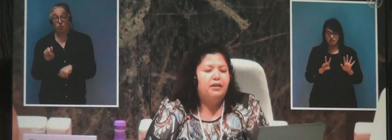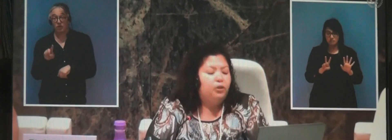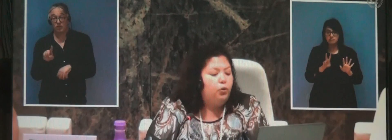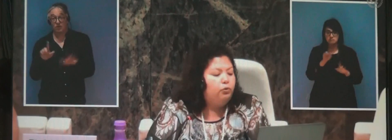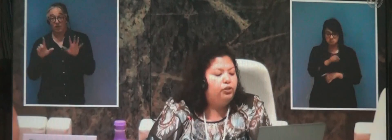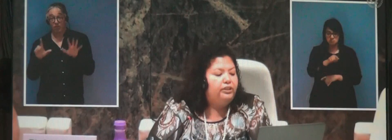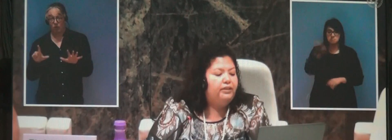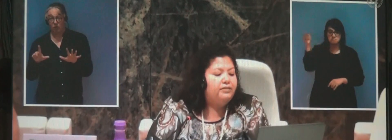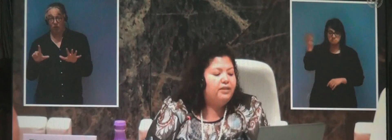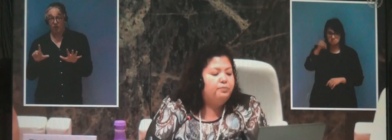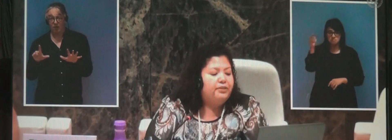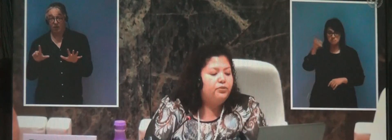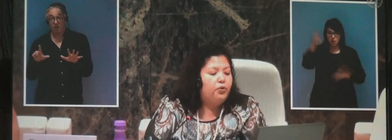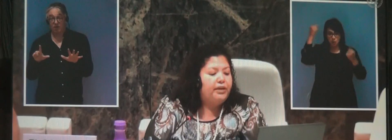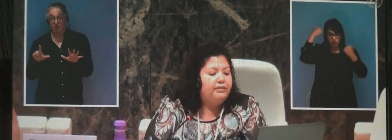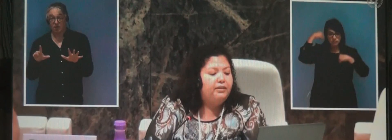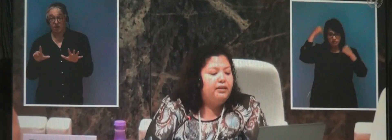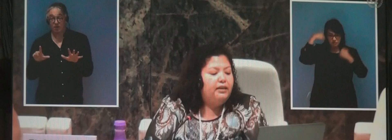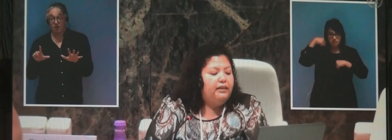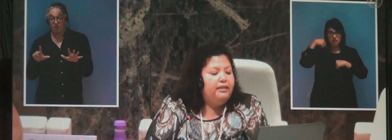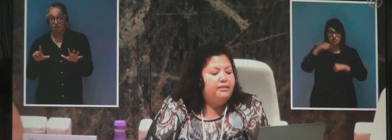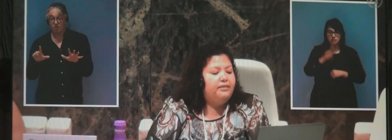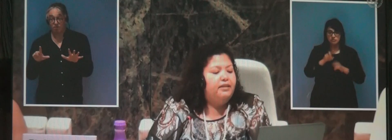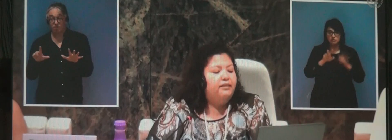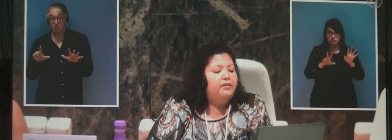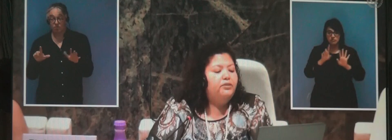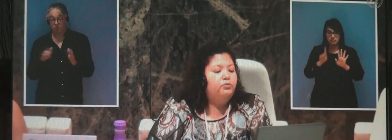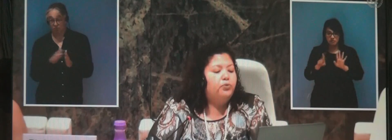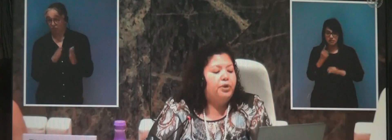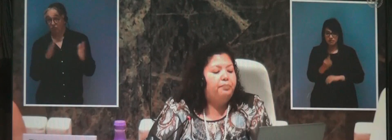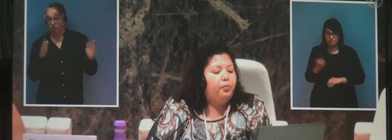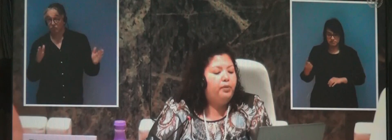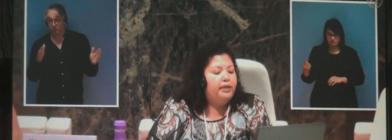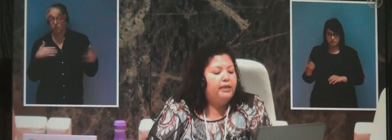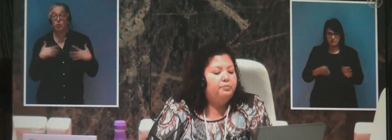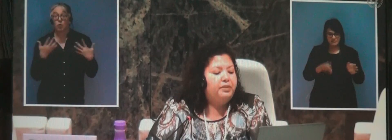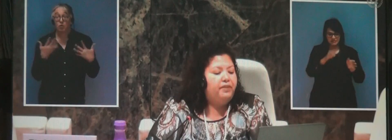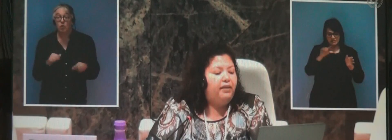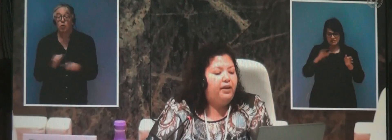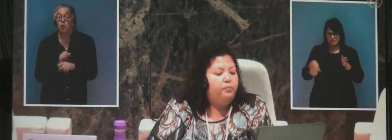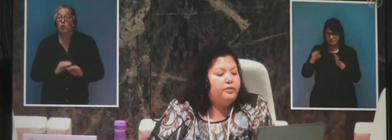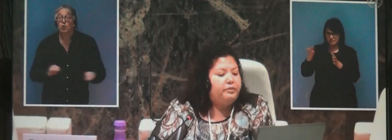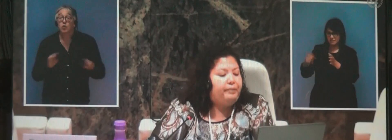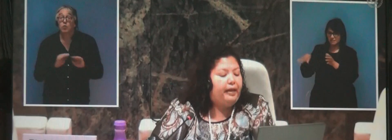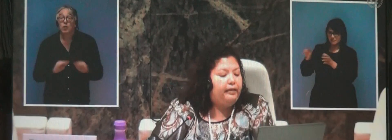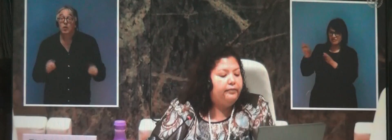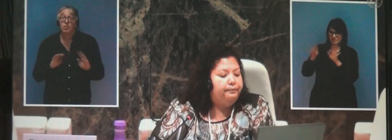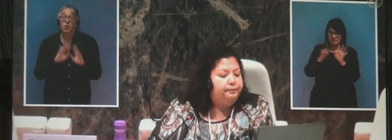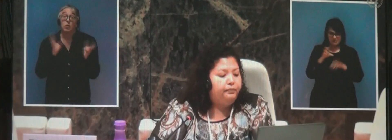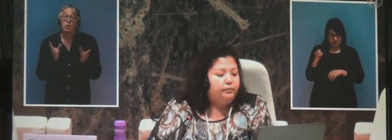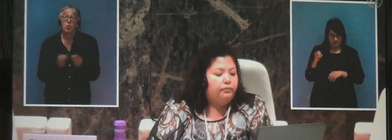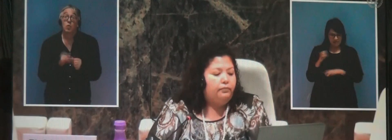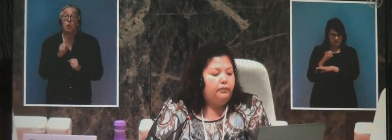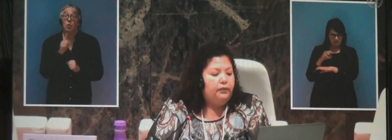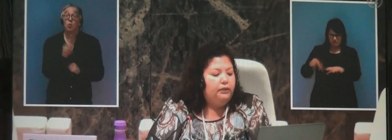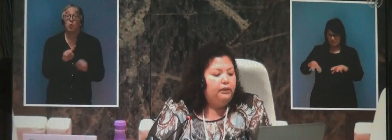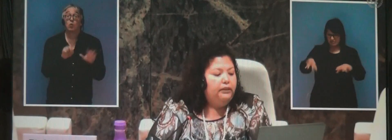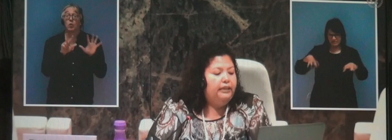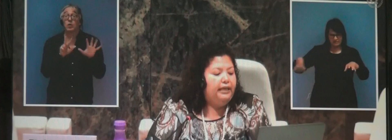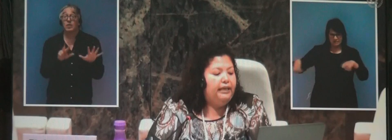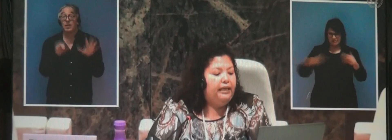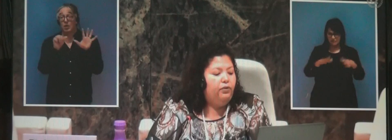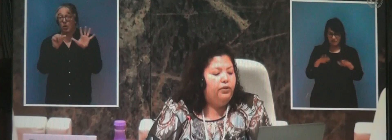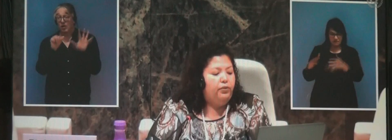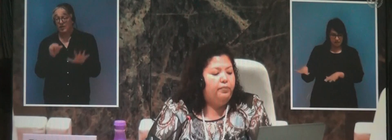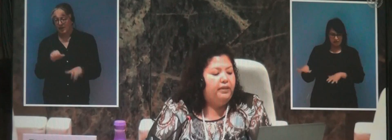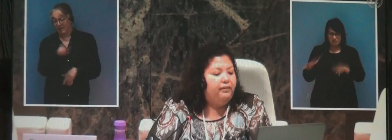a 186 personas de 60 instituciones públicas, privadas y municipales.